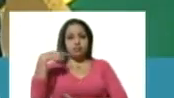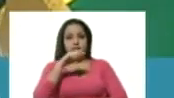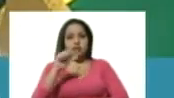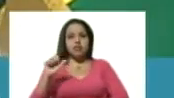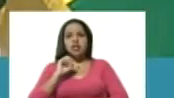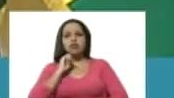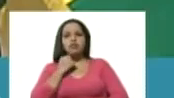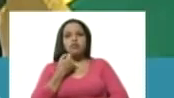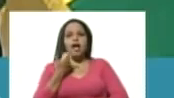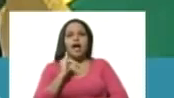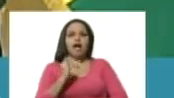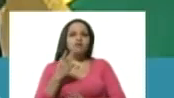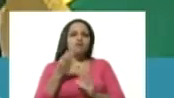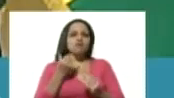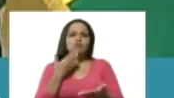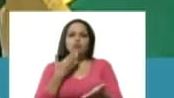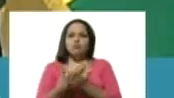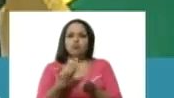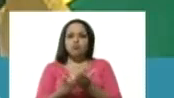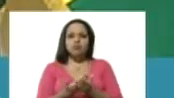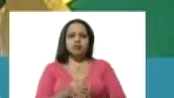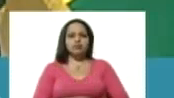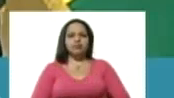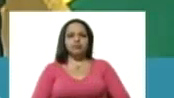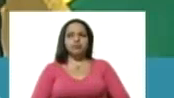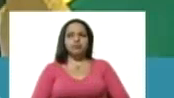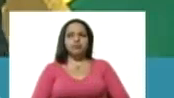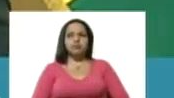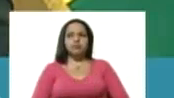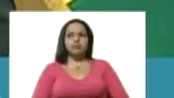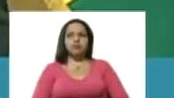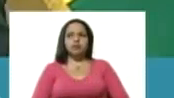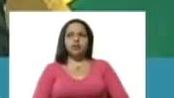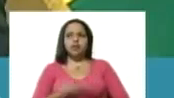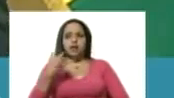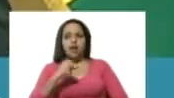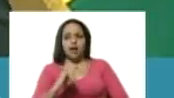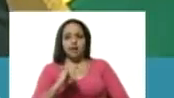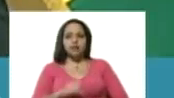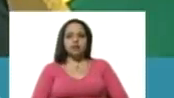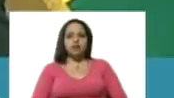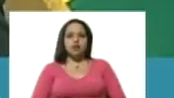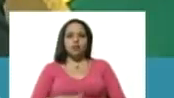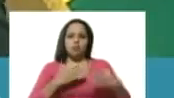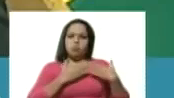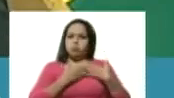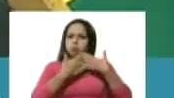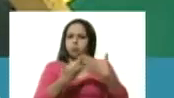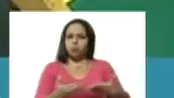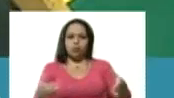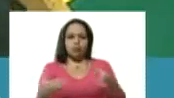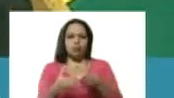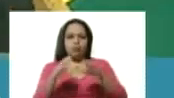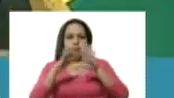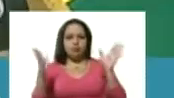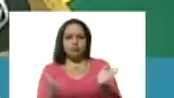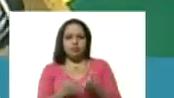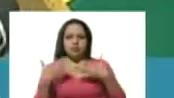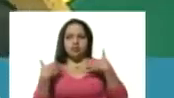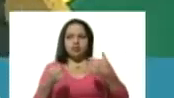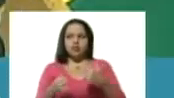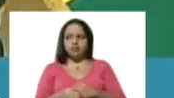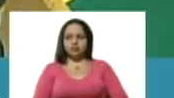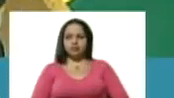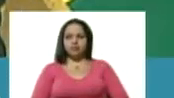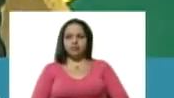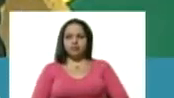varios protocolos para los ensayos clínicos en marcha y han puesto a disposición de la Organización Mundial de la Salud en el